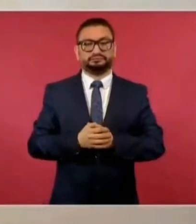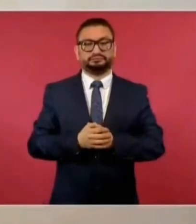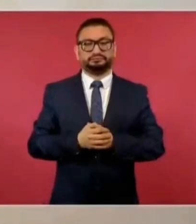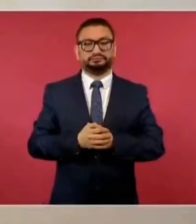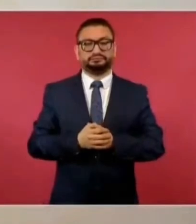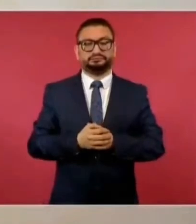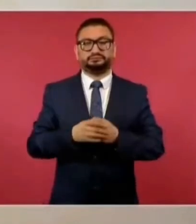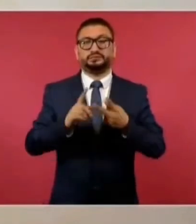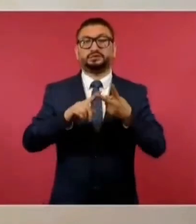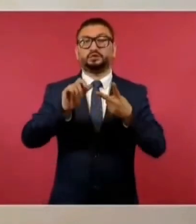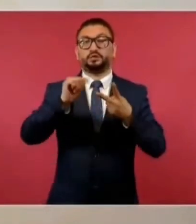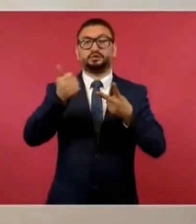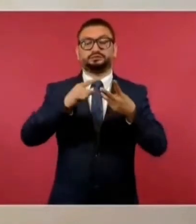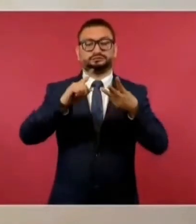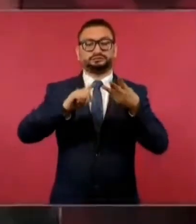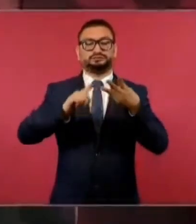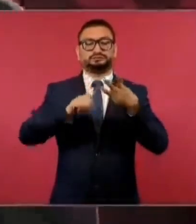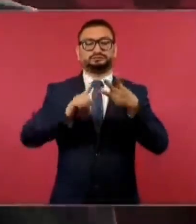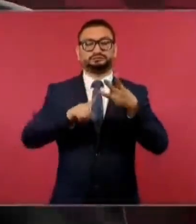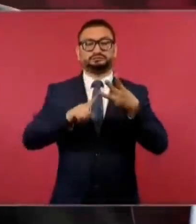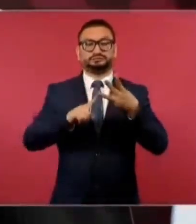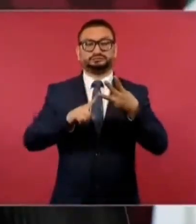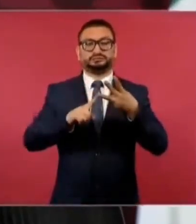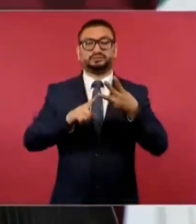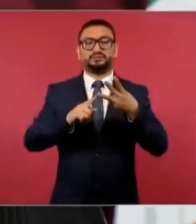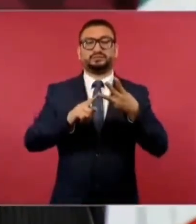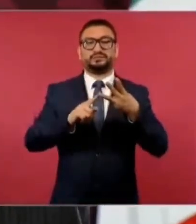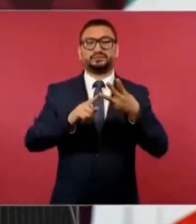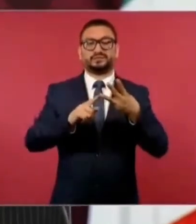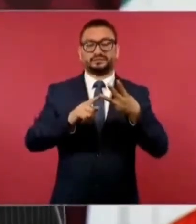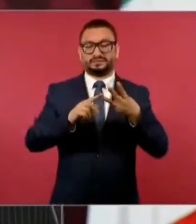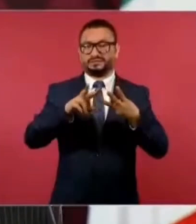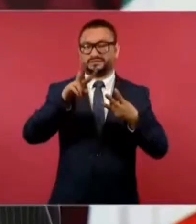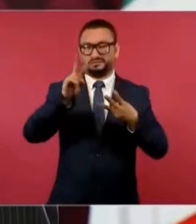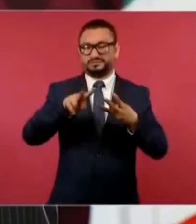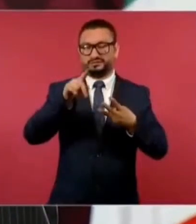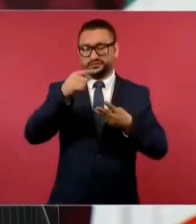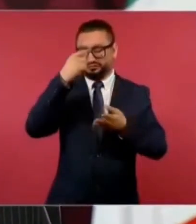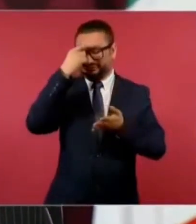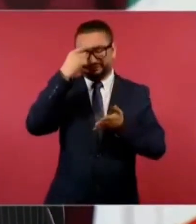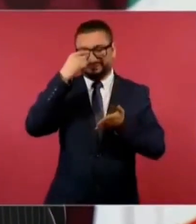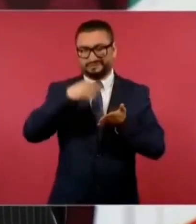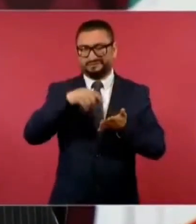Y la tercera, aunque parezca increíble,